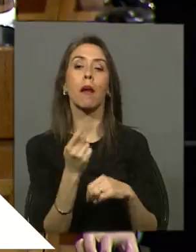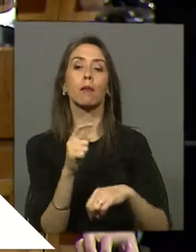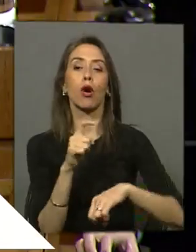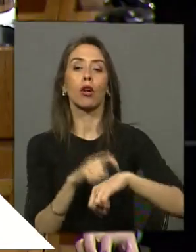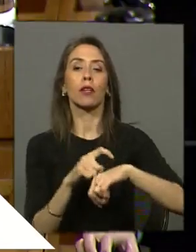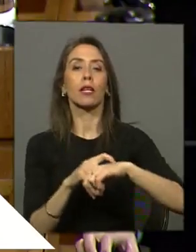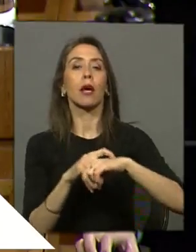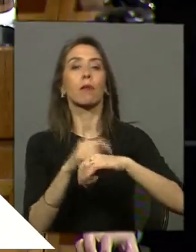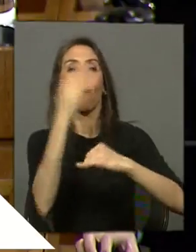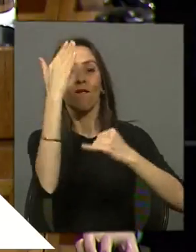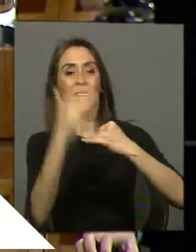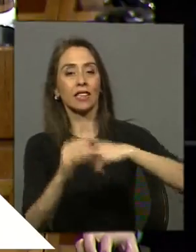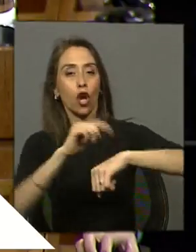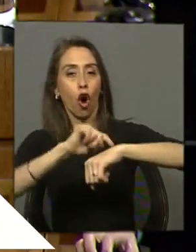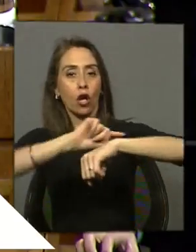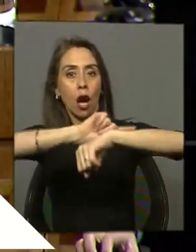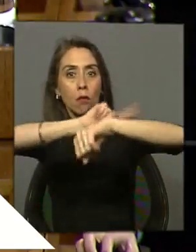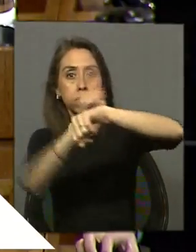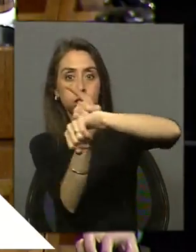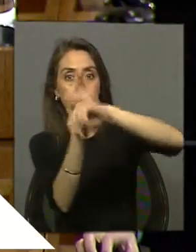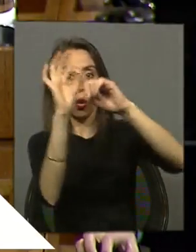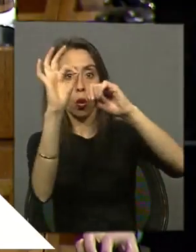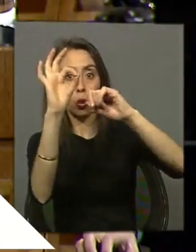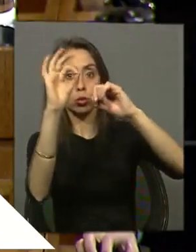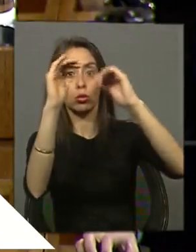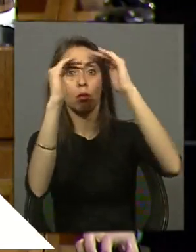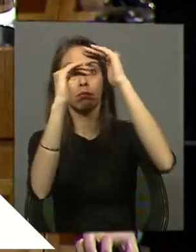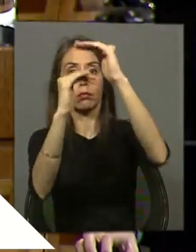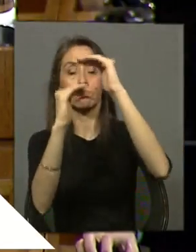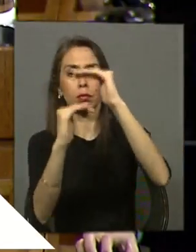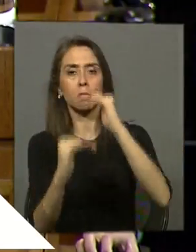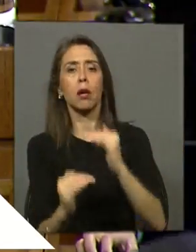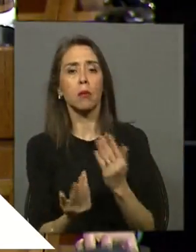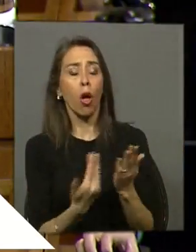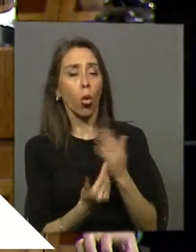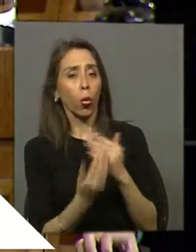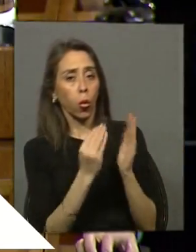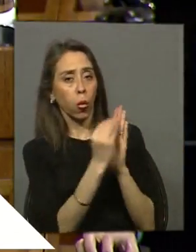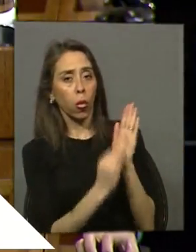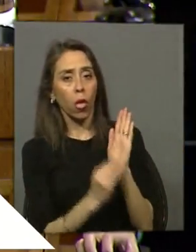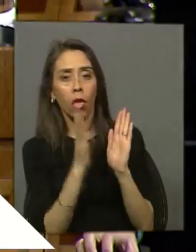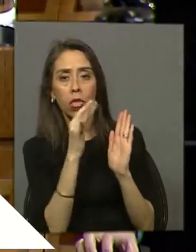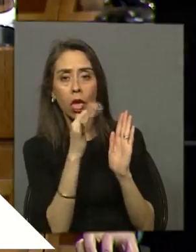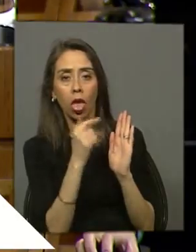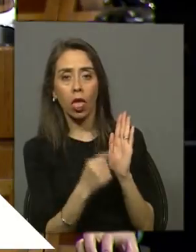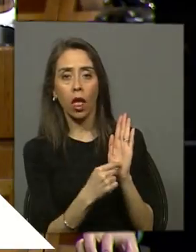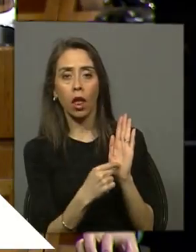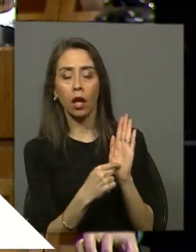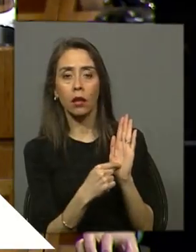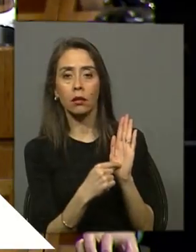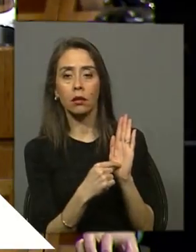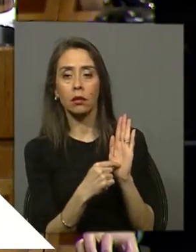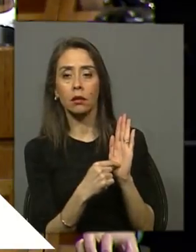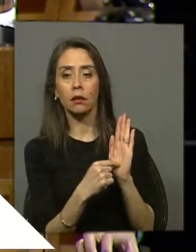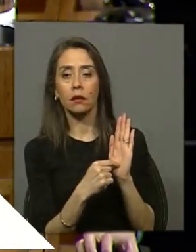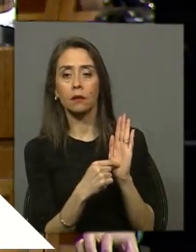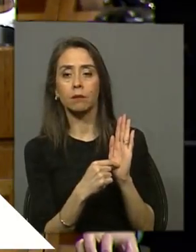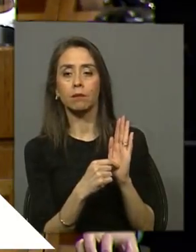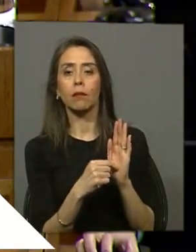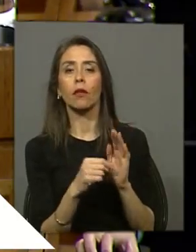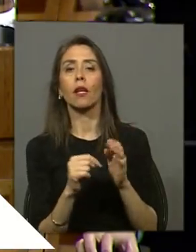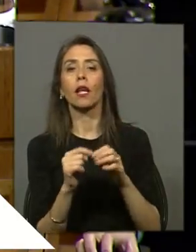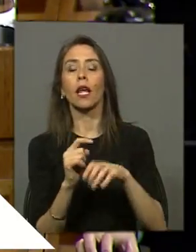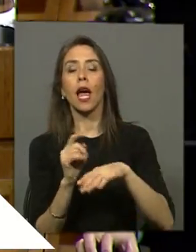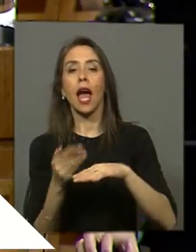tiempo vencido. Pero en ningún caso aquí se establece el tema de que existe una ventana